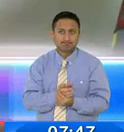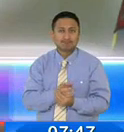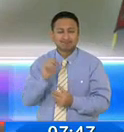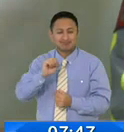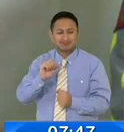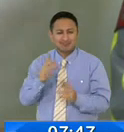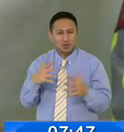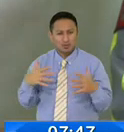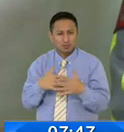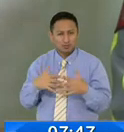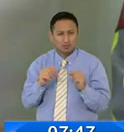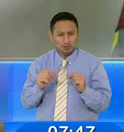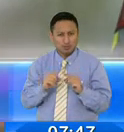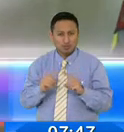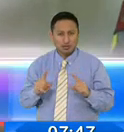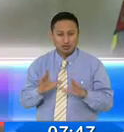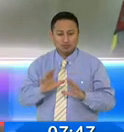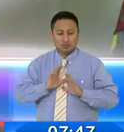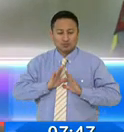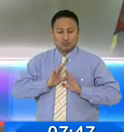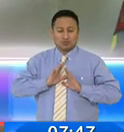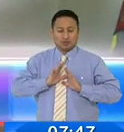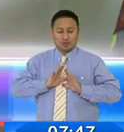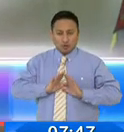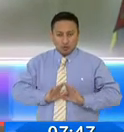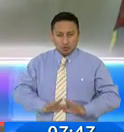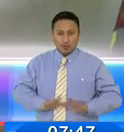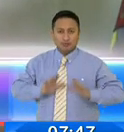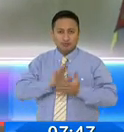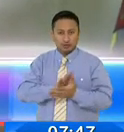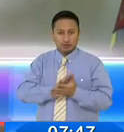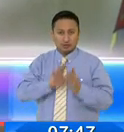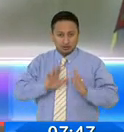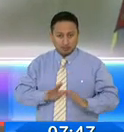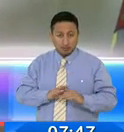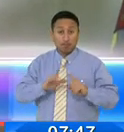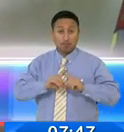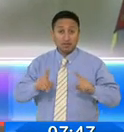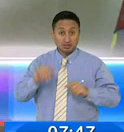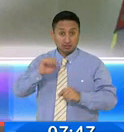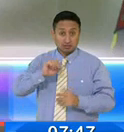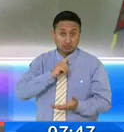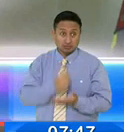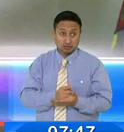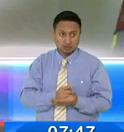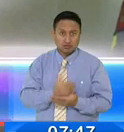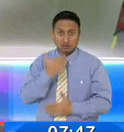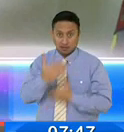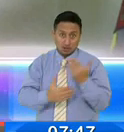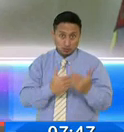siempre manteniendo la calma, siempre ante todo. Pero sin duda alguna, sí, después